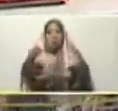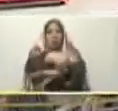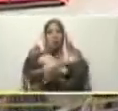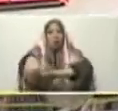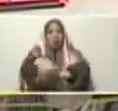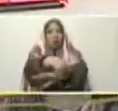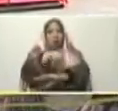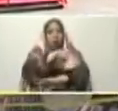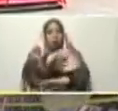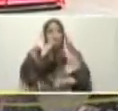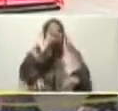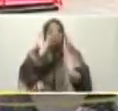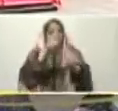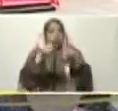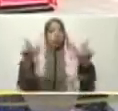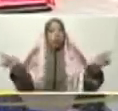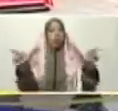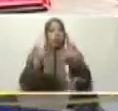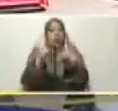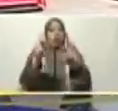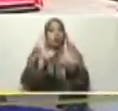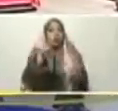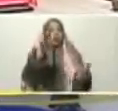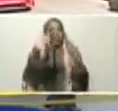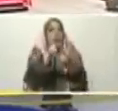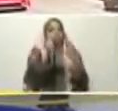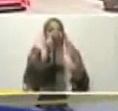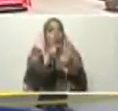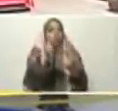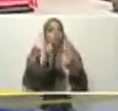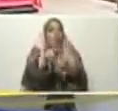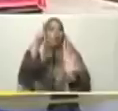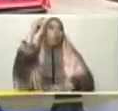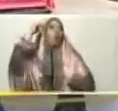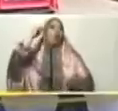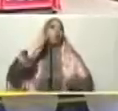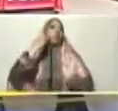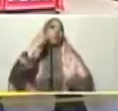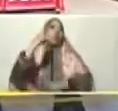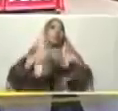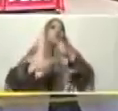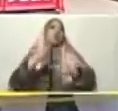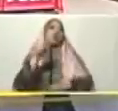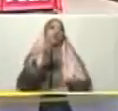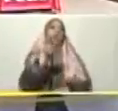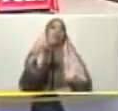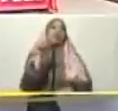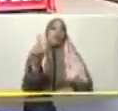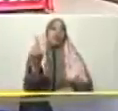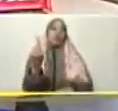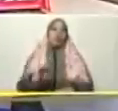entusiasmarlo en la idea de conocer el bolivarianismo del siglo 21